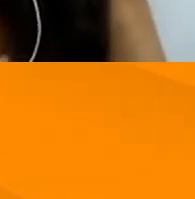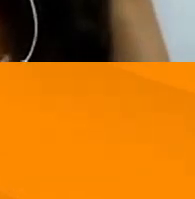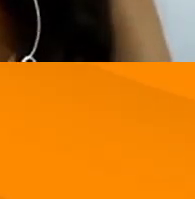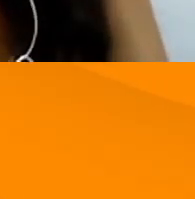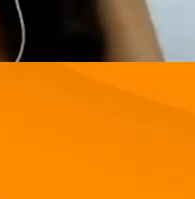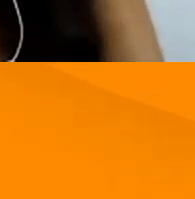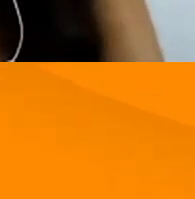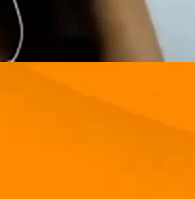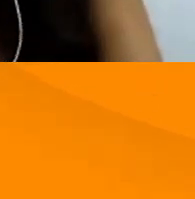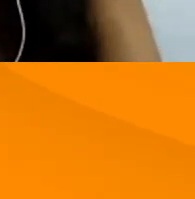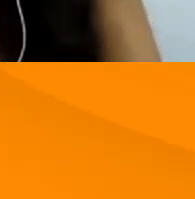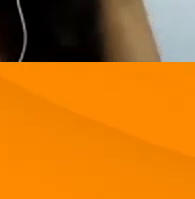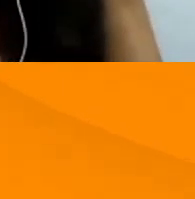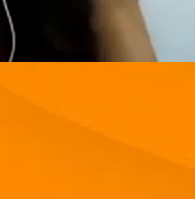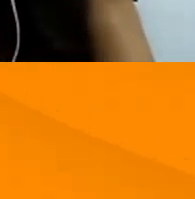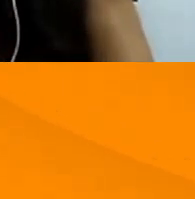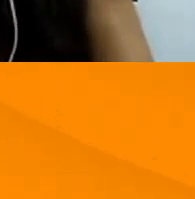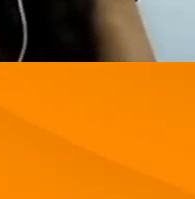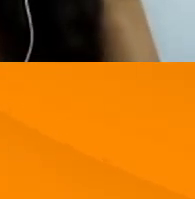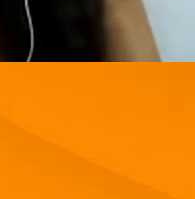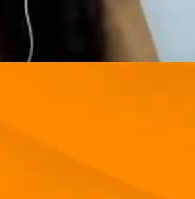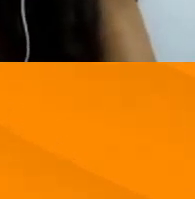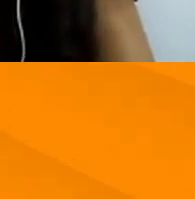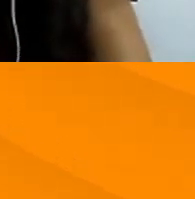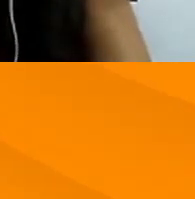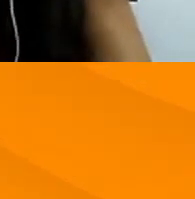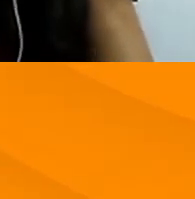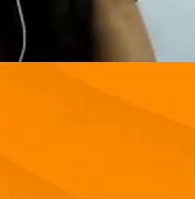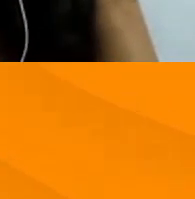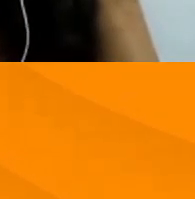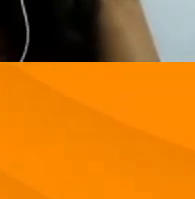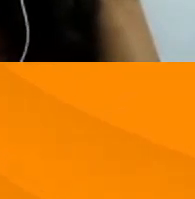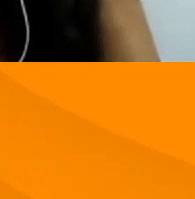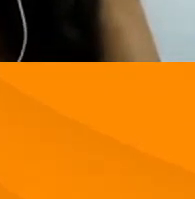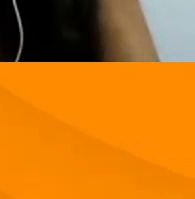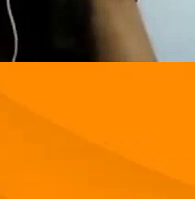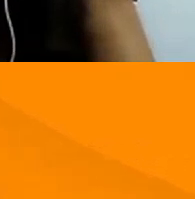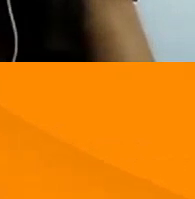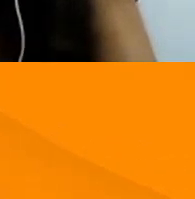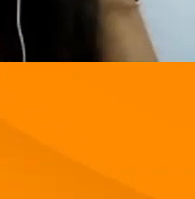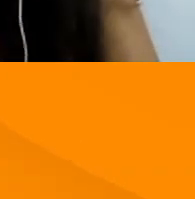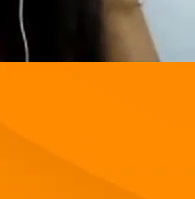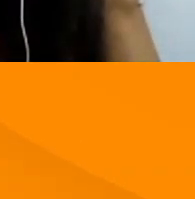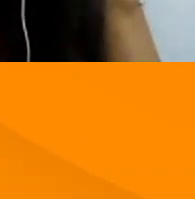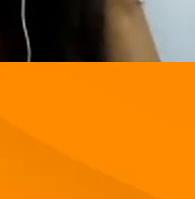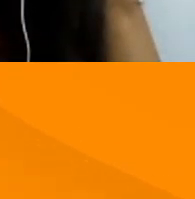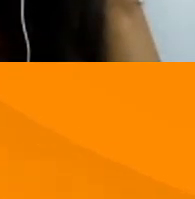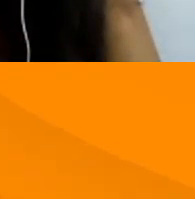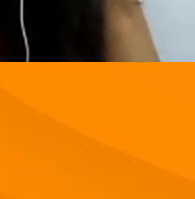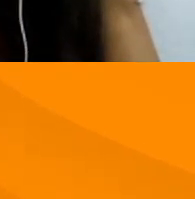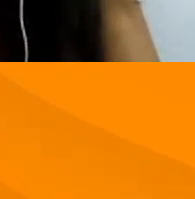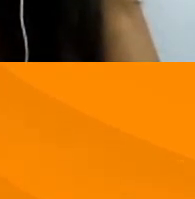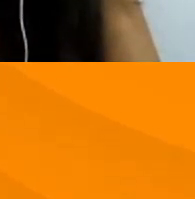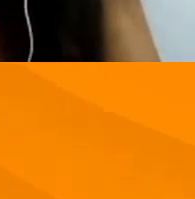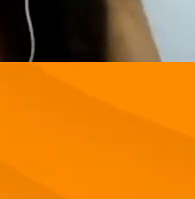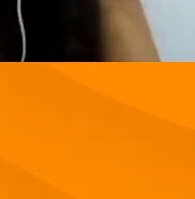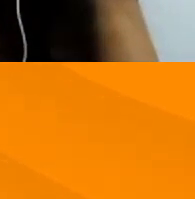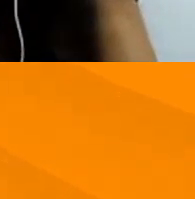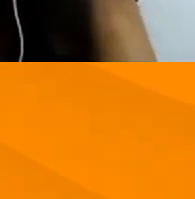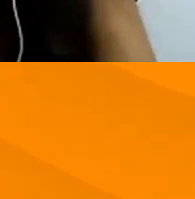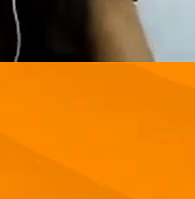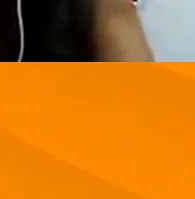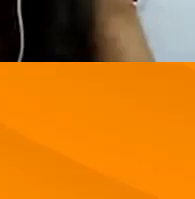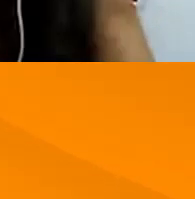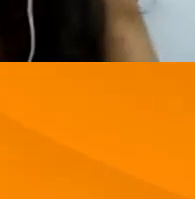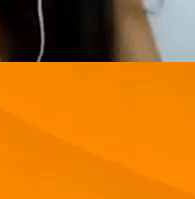Cómo alimentar tu optimismo en casa. Muchas veces vivimos estresados, muchas veces nos sentimos aburridos, entonces es muy bueno